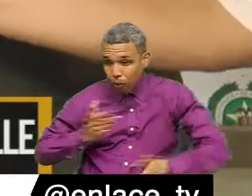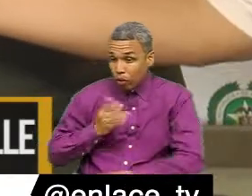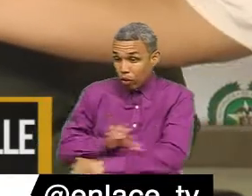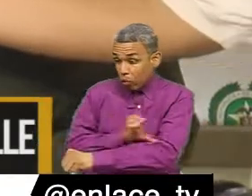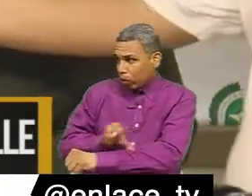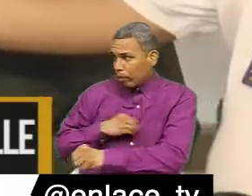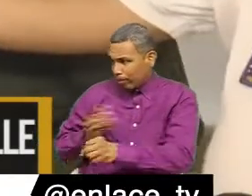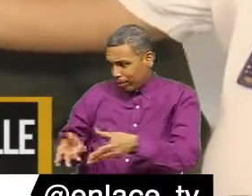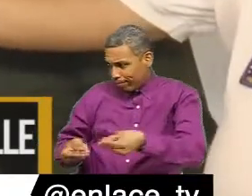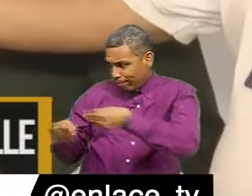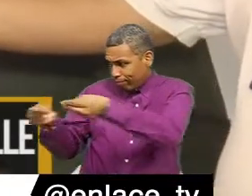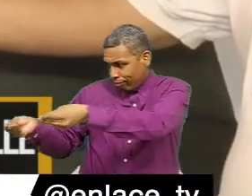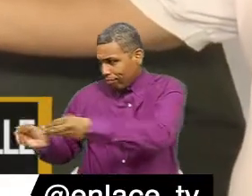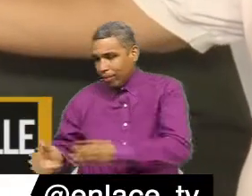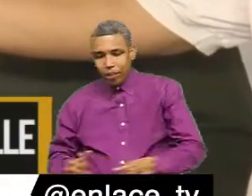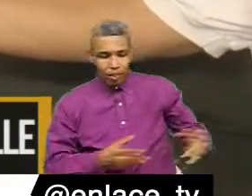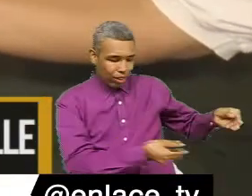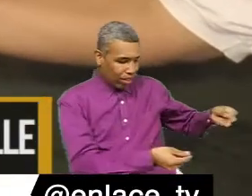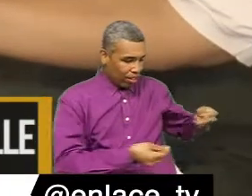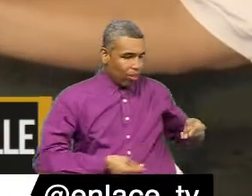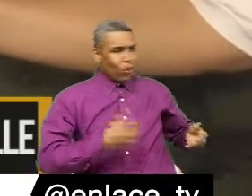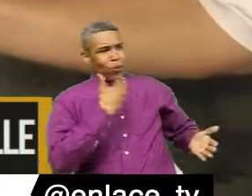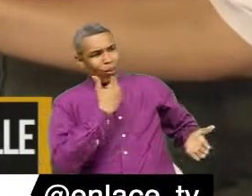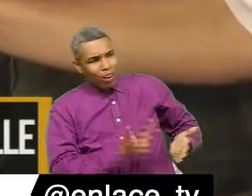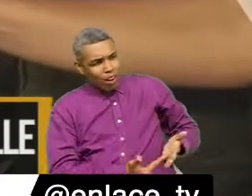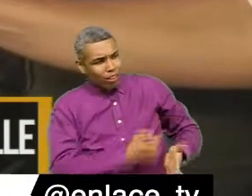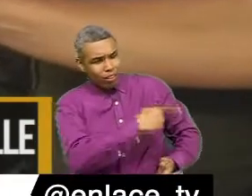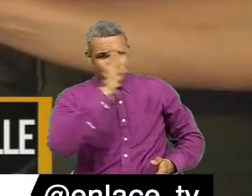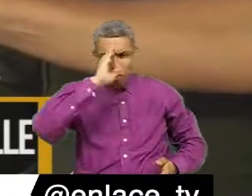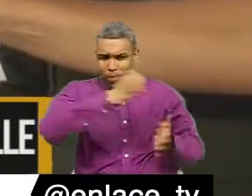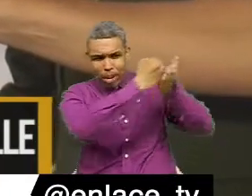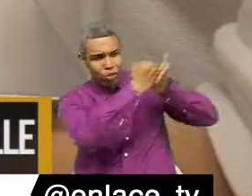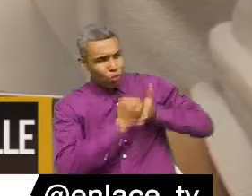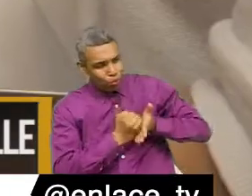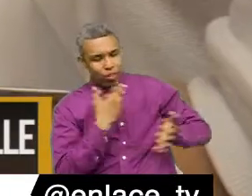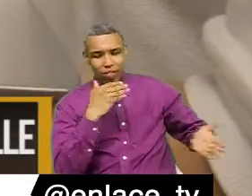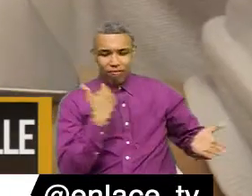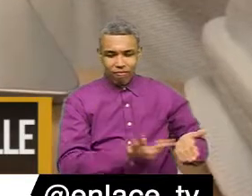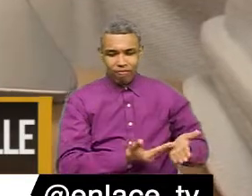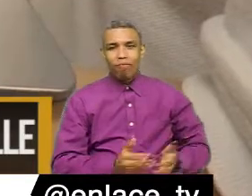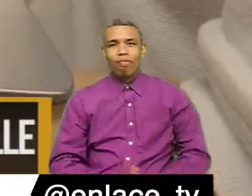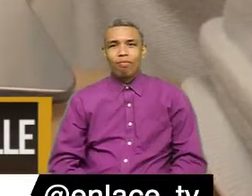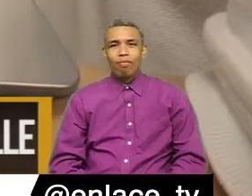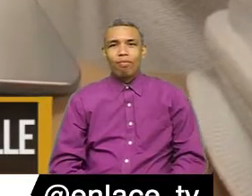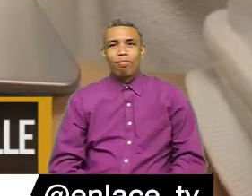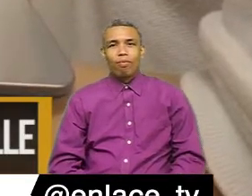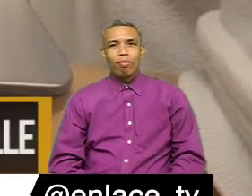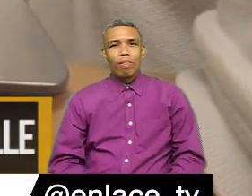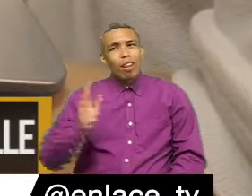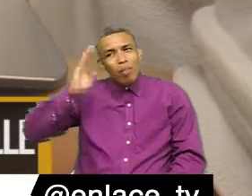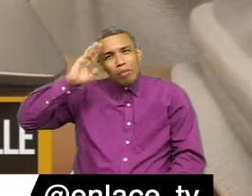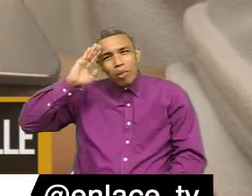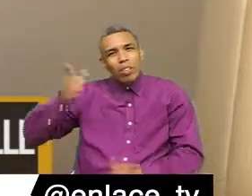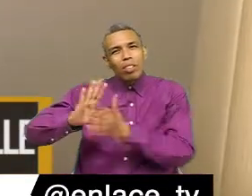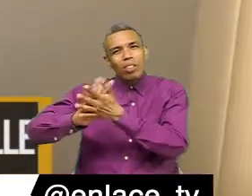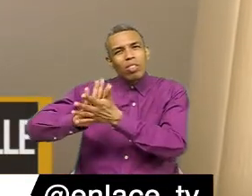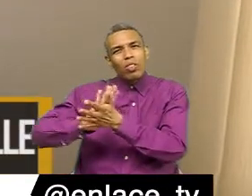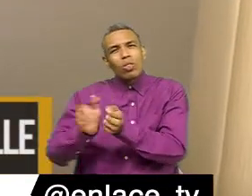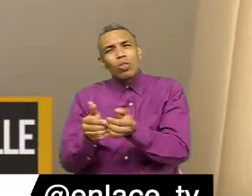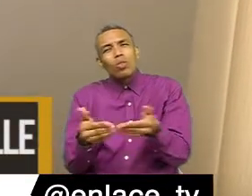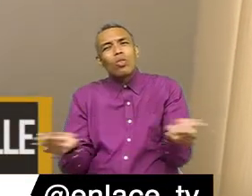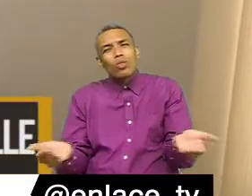la Policía Nacional por la diligencia y la rapidez que hicieron este caso. Gracias. De acuerdo con los uniformados, la modalidad de ventosa fue la utilizada